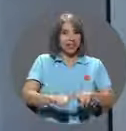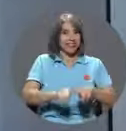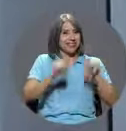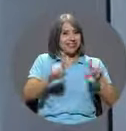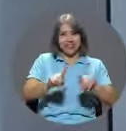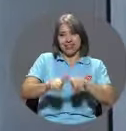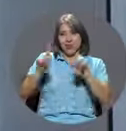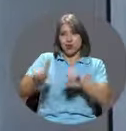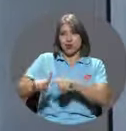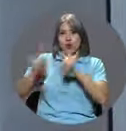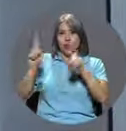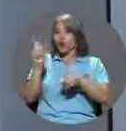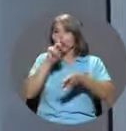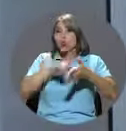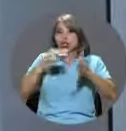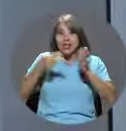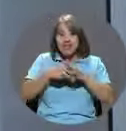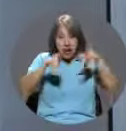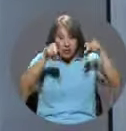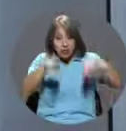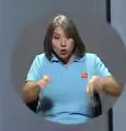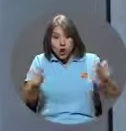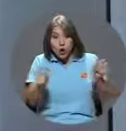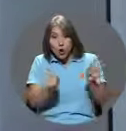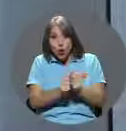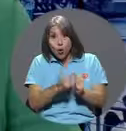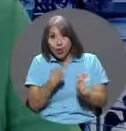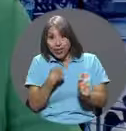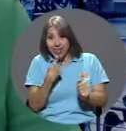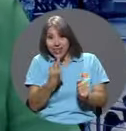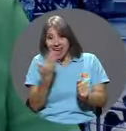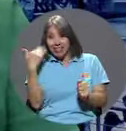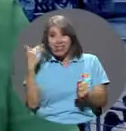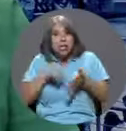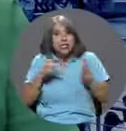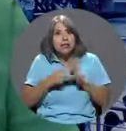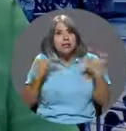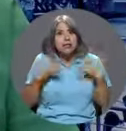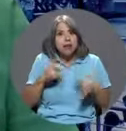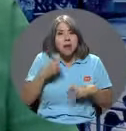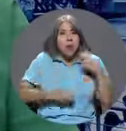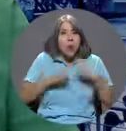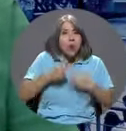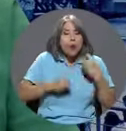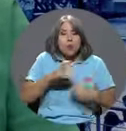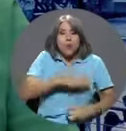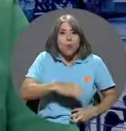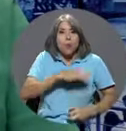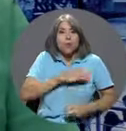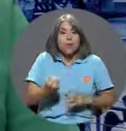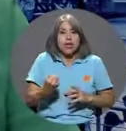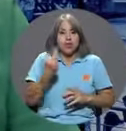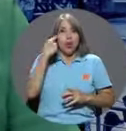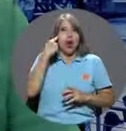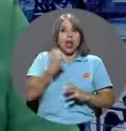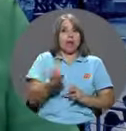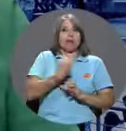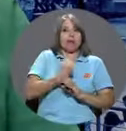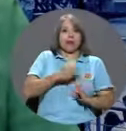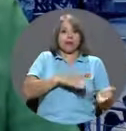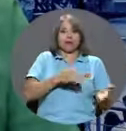decir, tampoco quiere decir que personas que tengan varios de estos síntomas están pasando por una crisis de comportamiento